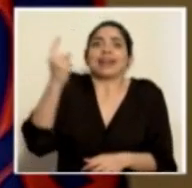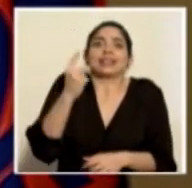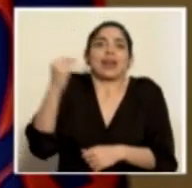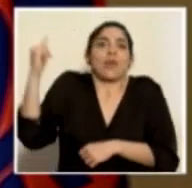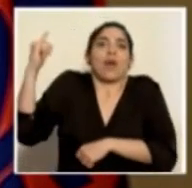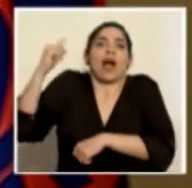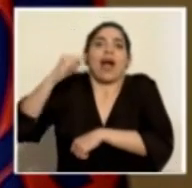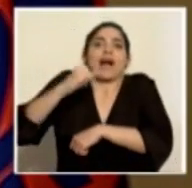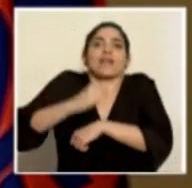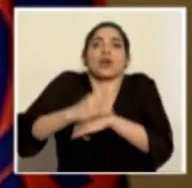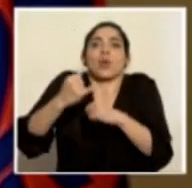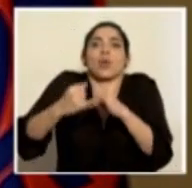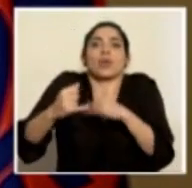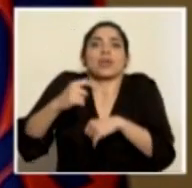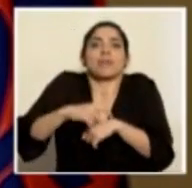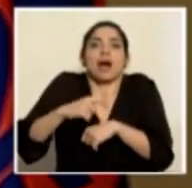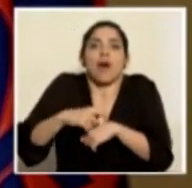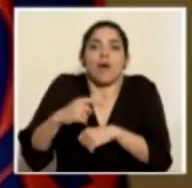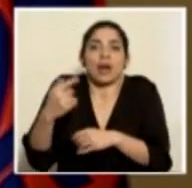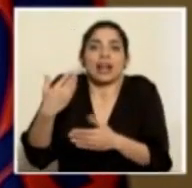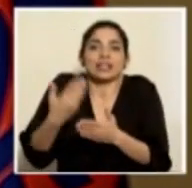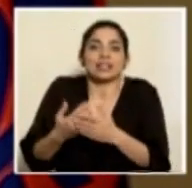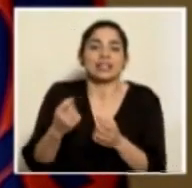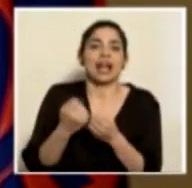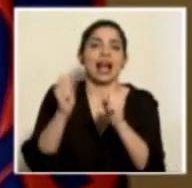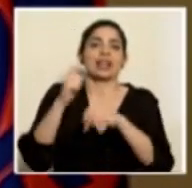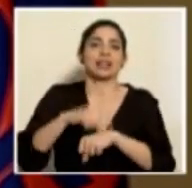portaaviones a un avión a última hora, justo a tiempo.